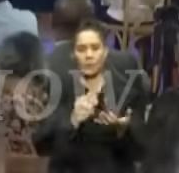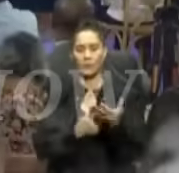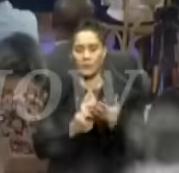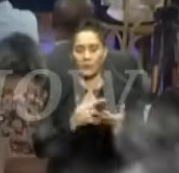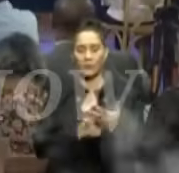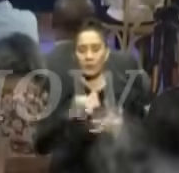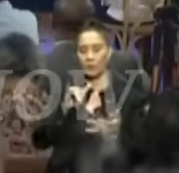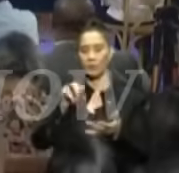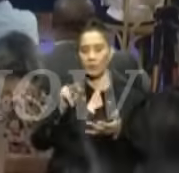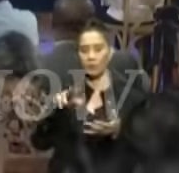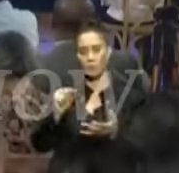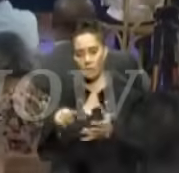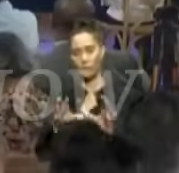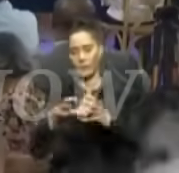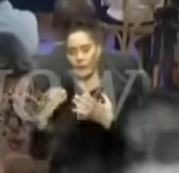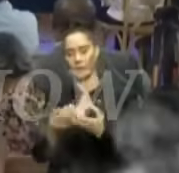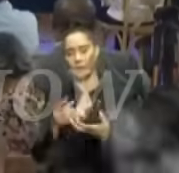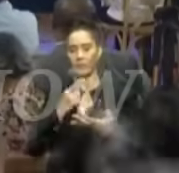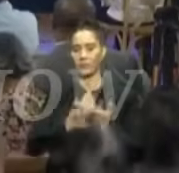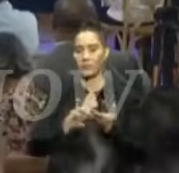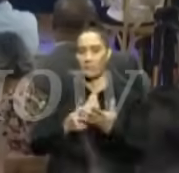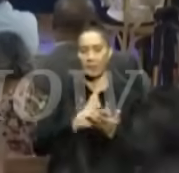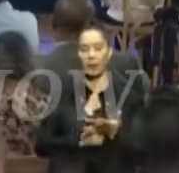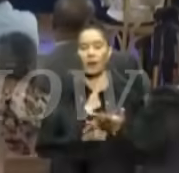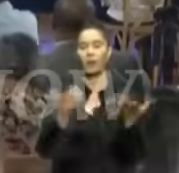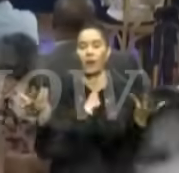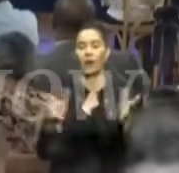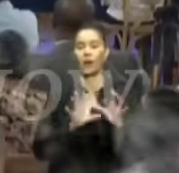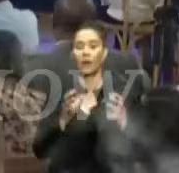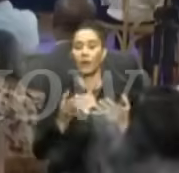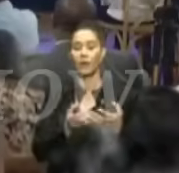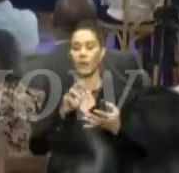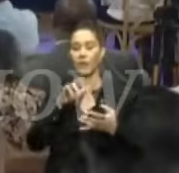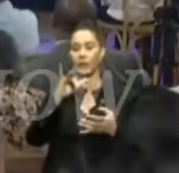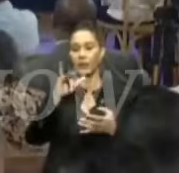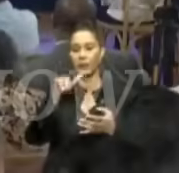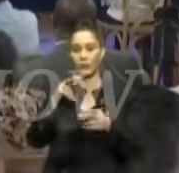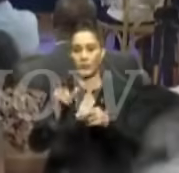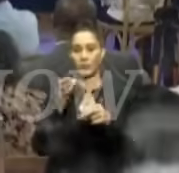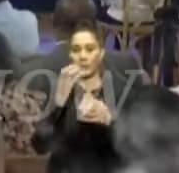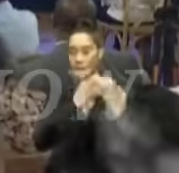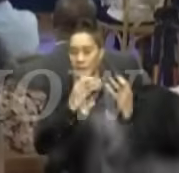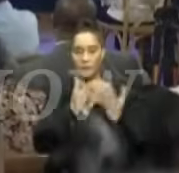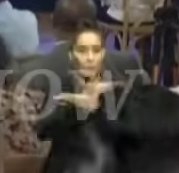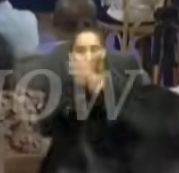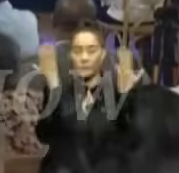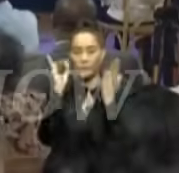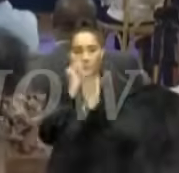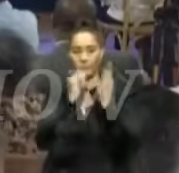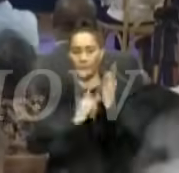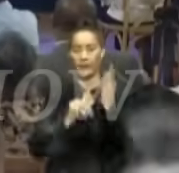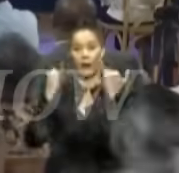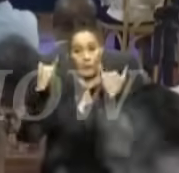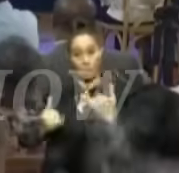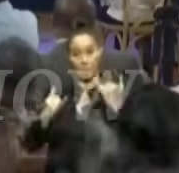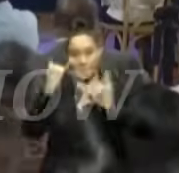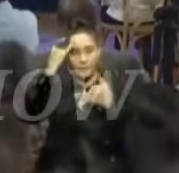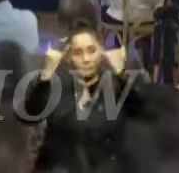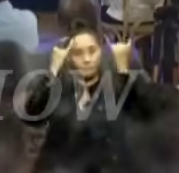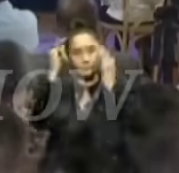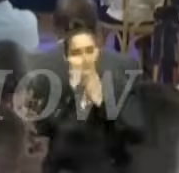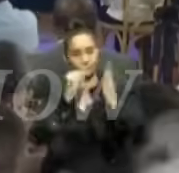alto yuna y se hablaba de la del alto yuna se hablaba de la presa de del río jaina ninguna de esas tenían diseño se están haciendo los diseños